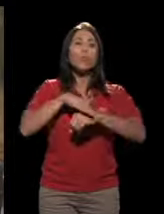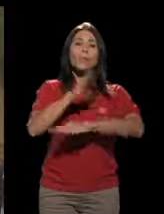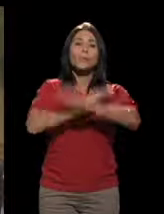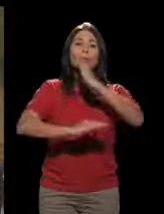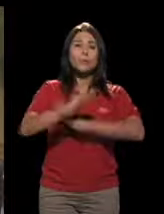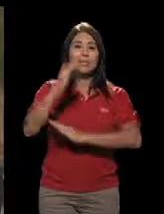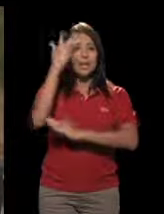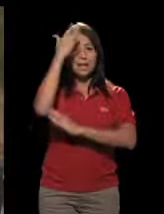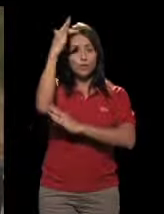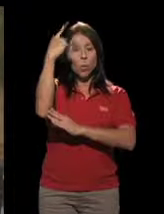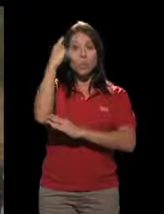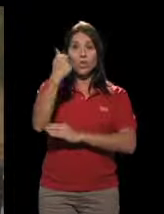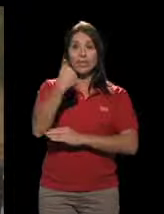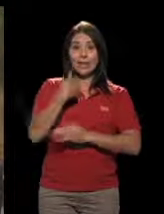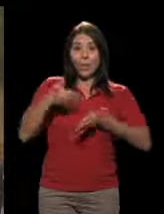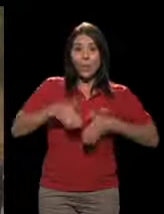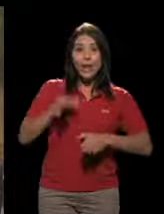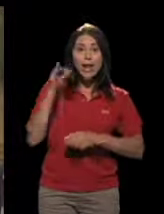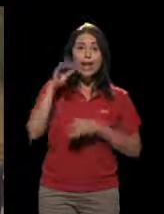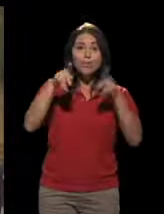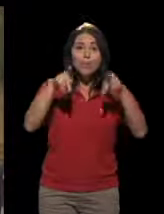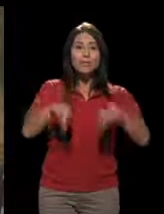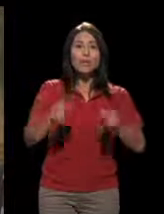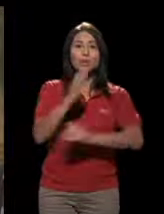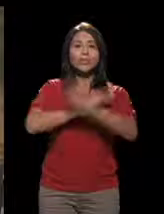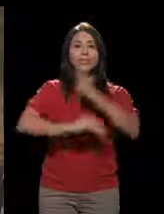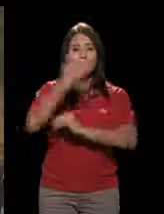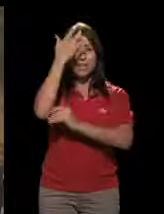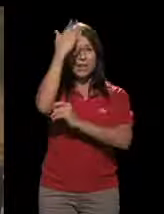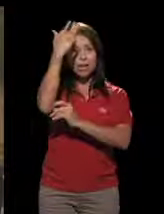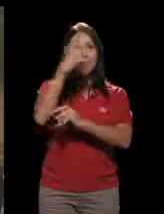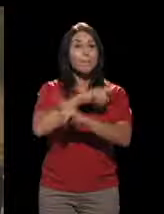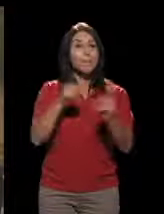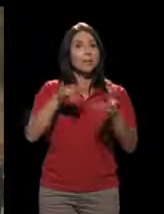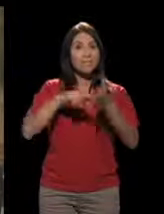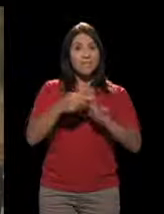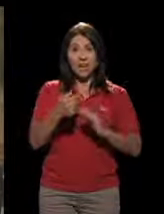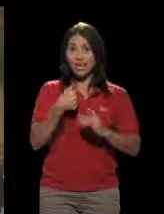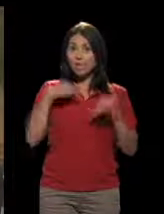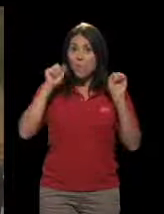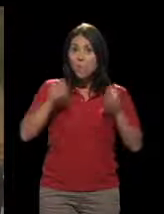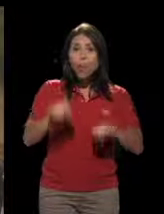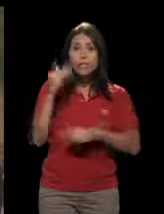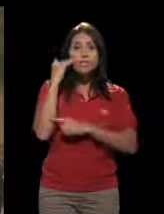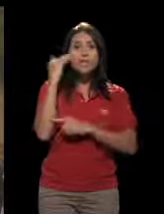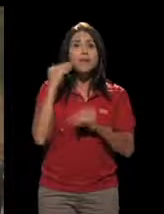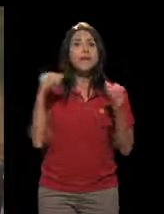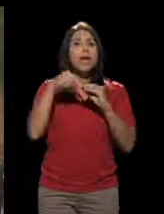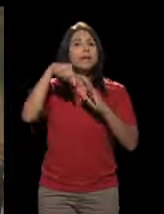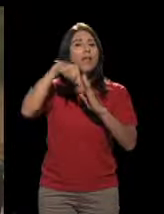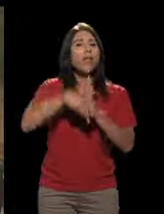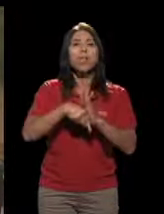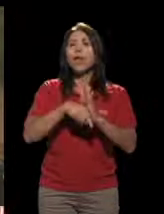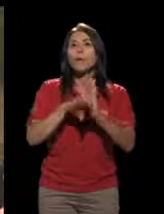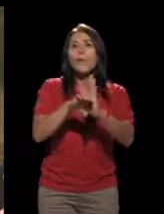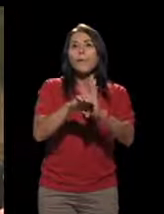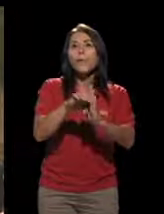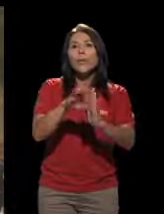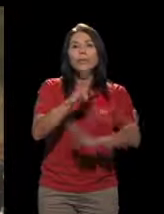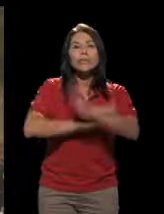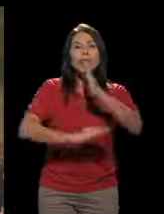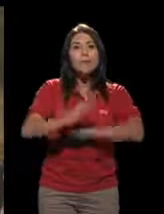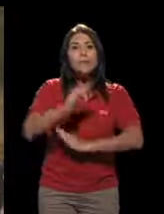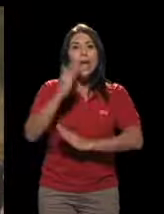discapacidad intelectual porque soy madre de una persona con discapacidad intelectual, pero eso no me habilita a mí para saber más sobre, por ejemplo,